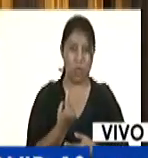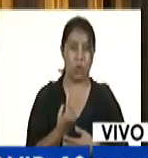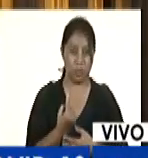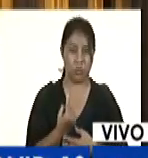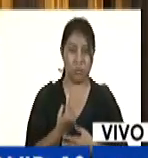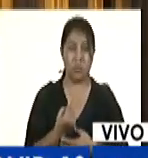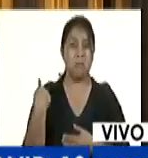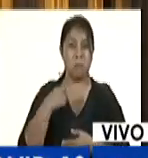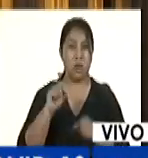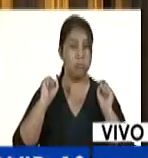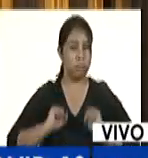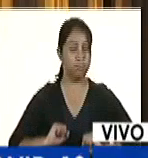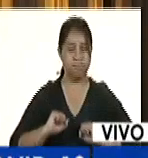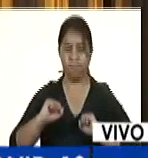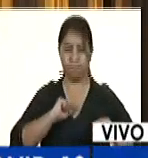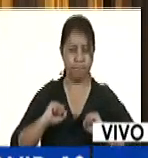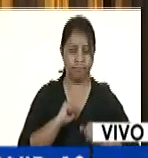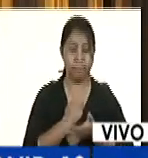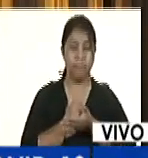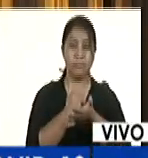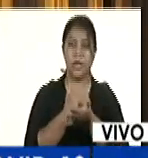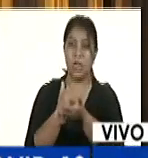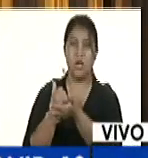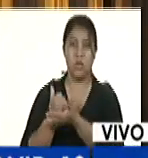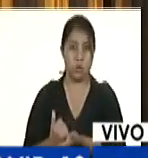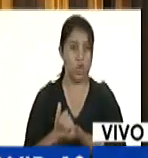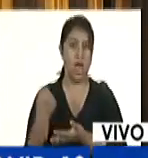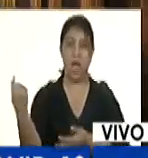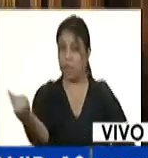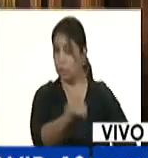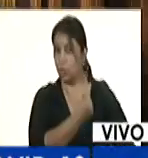y asistir a la inmensa mayoría de los guatemaltecos.